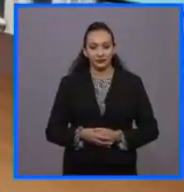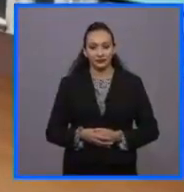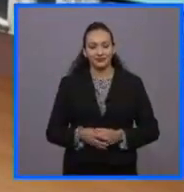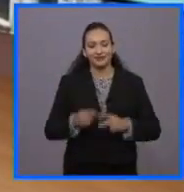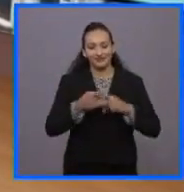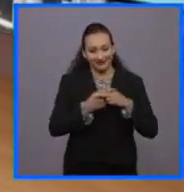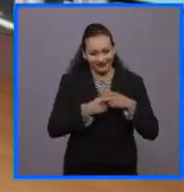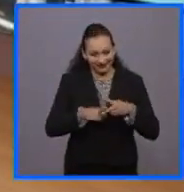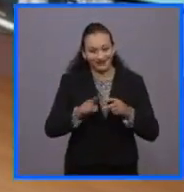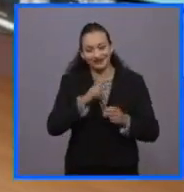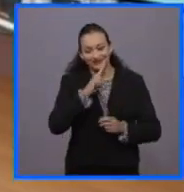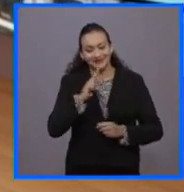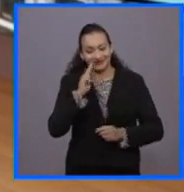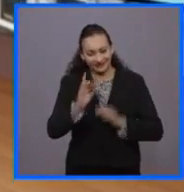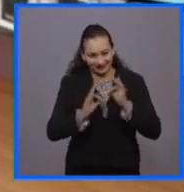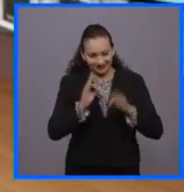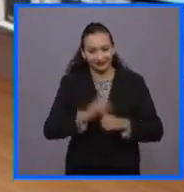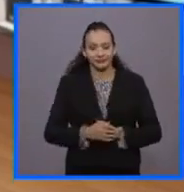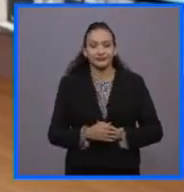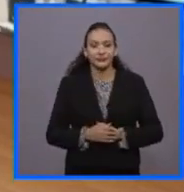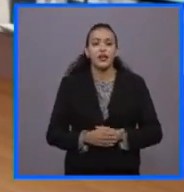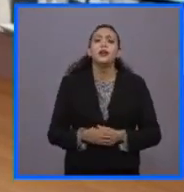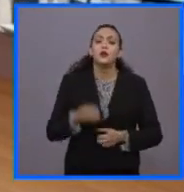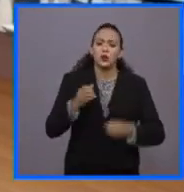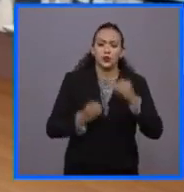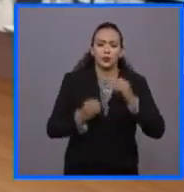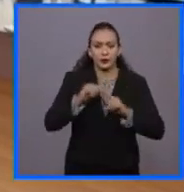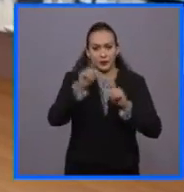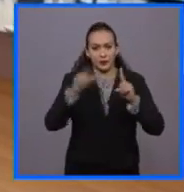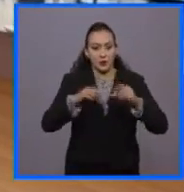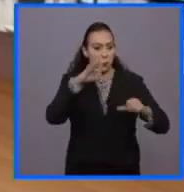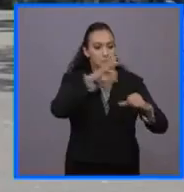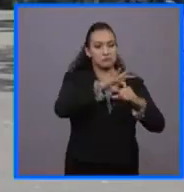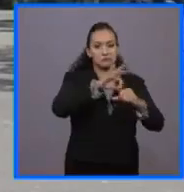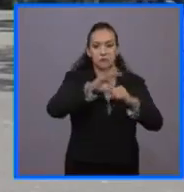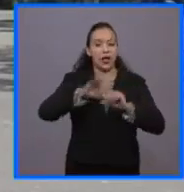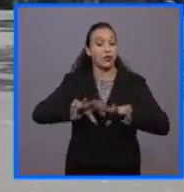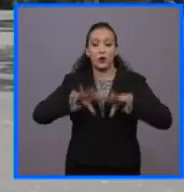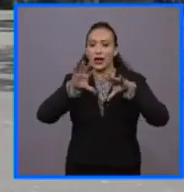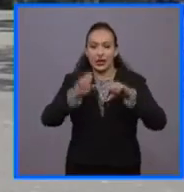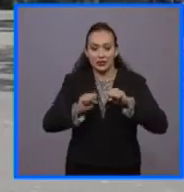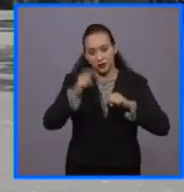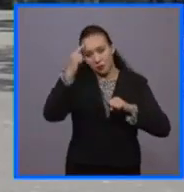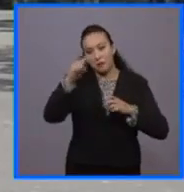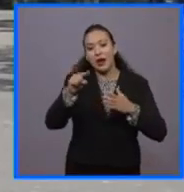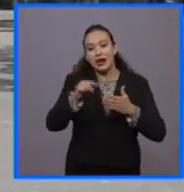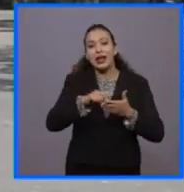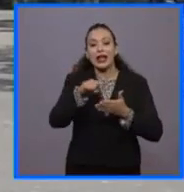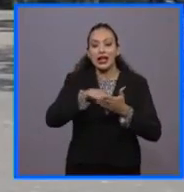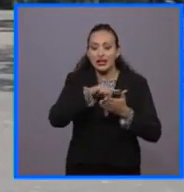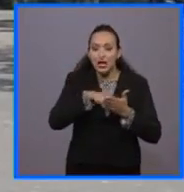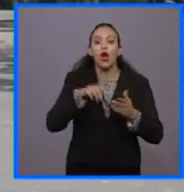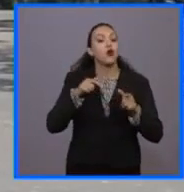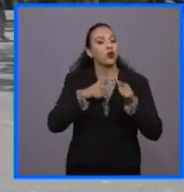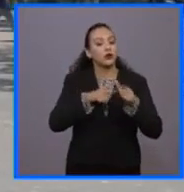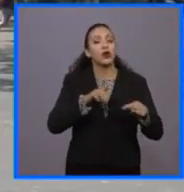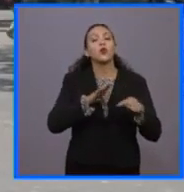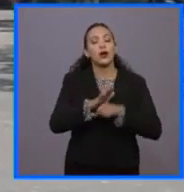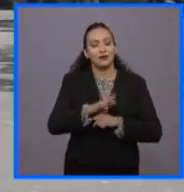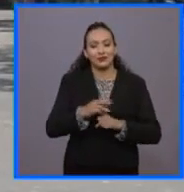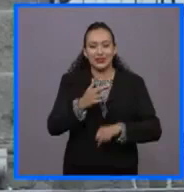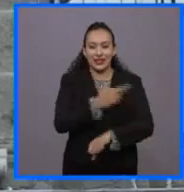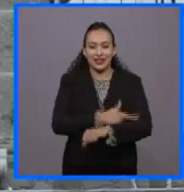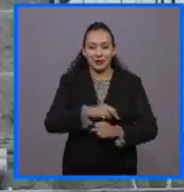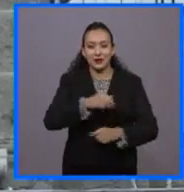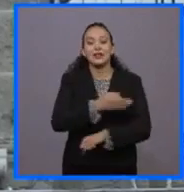Iniciamos con las noticias. El Pleno de la Corte no alcanzó los votos para validar ni invalidar el requisito establecido en el Código Familiar